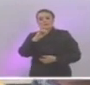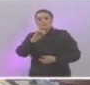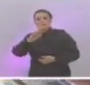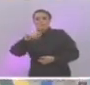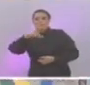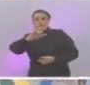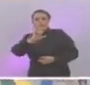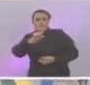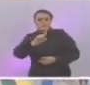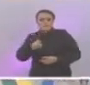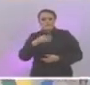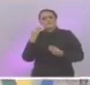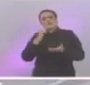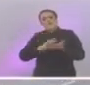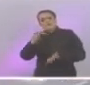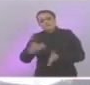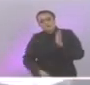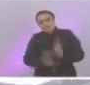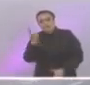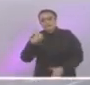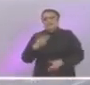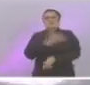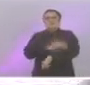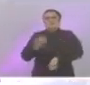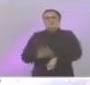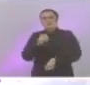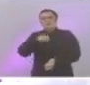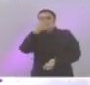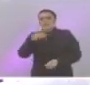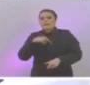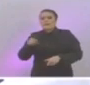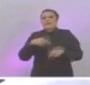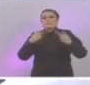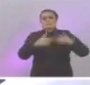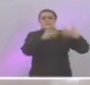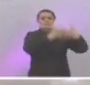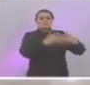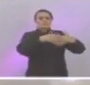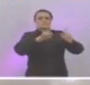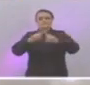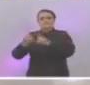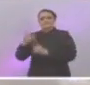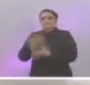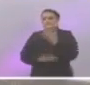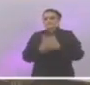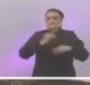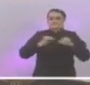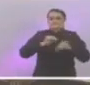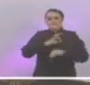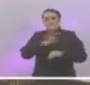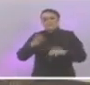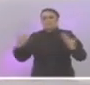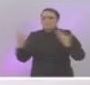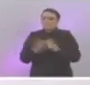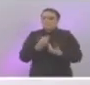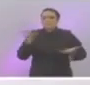a quien nuevamente le agradezco que nos acompañe para que con los empresarios de todos los sectores productivos podamos juntos